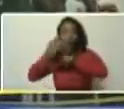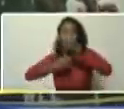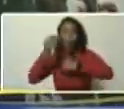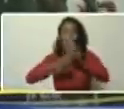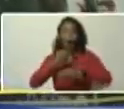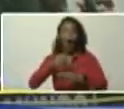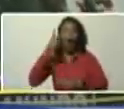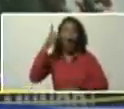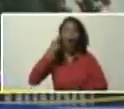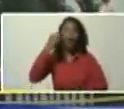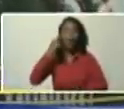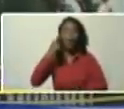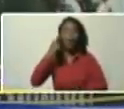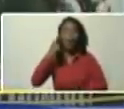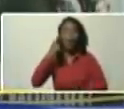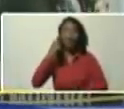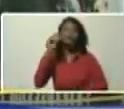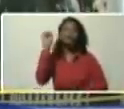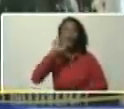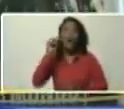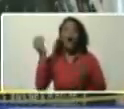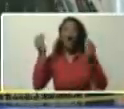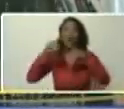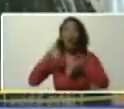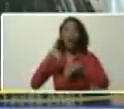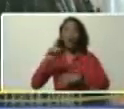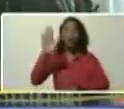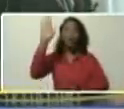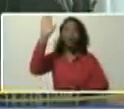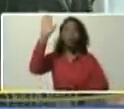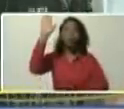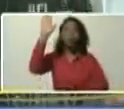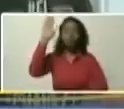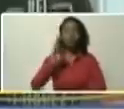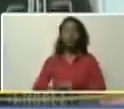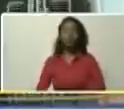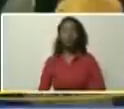de costumbre, si están de acuerdo.